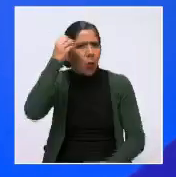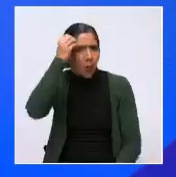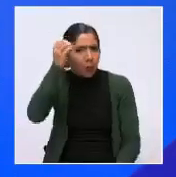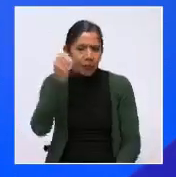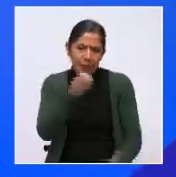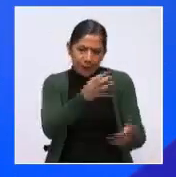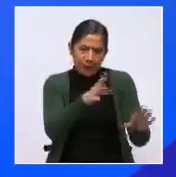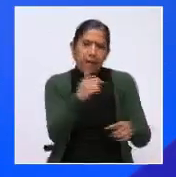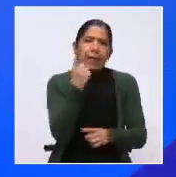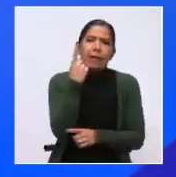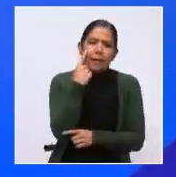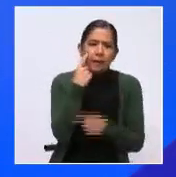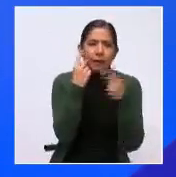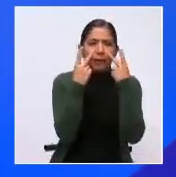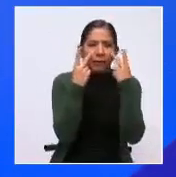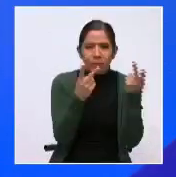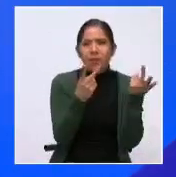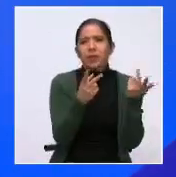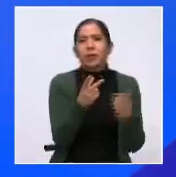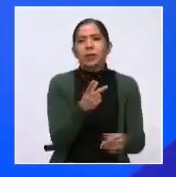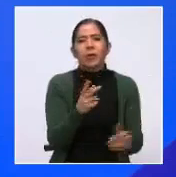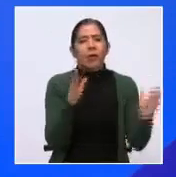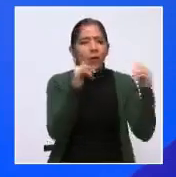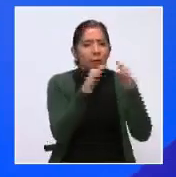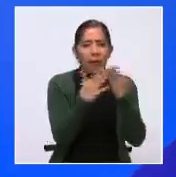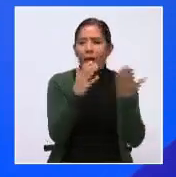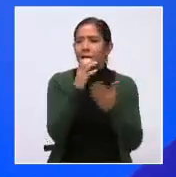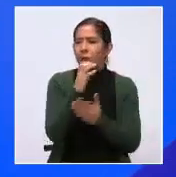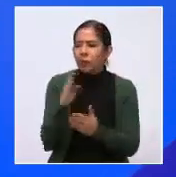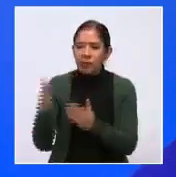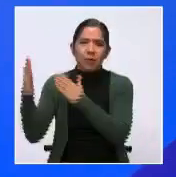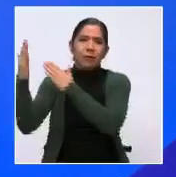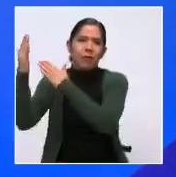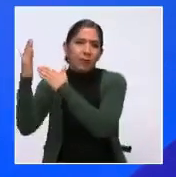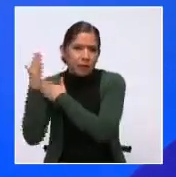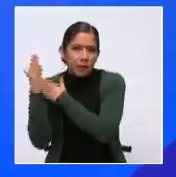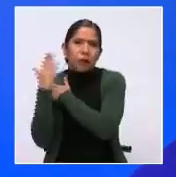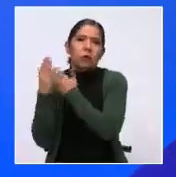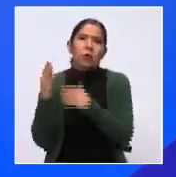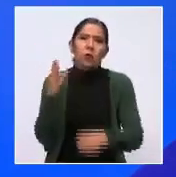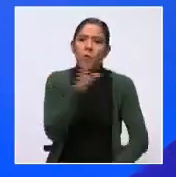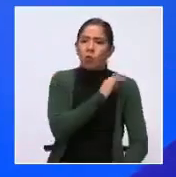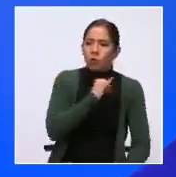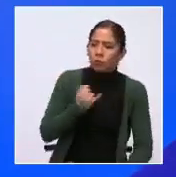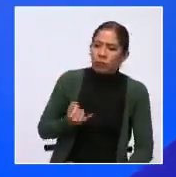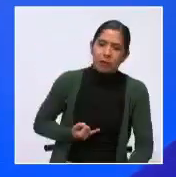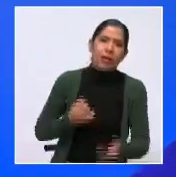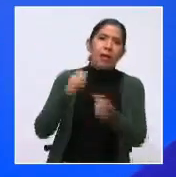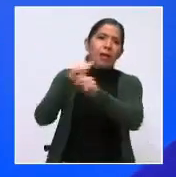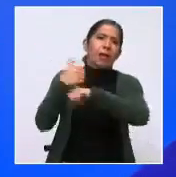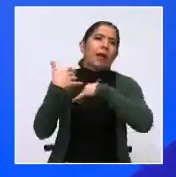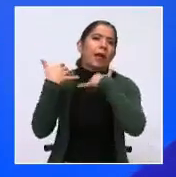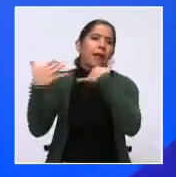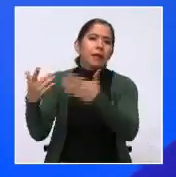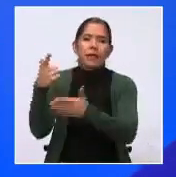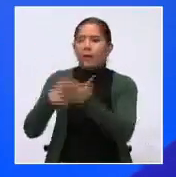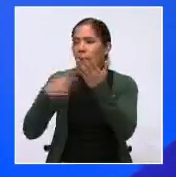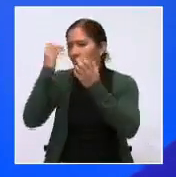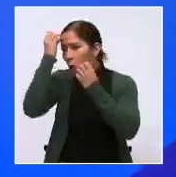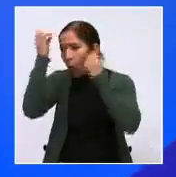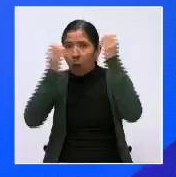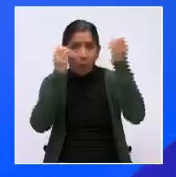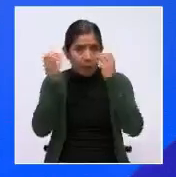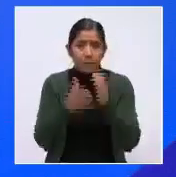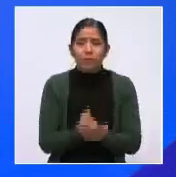a concejales, asambleístas, para ver cómo se está desarrollando las gestiones de estos gobiernos subnacionales en nuestro